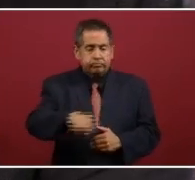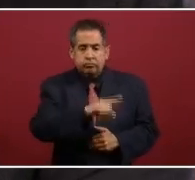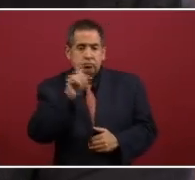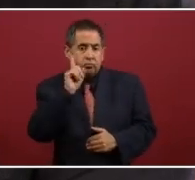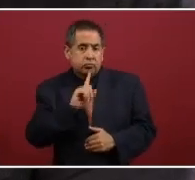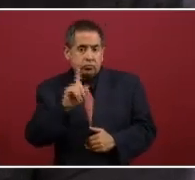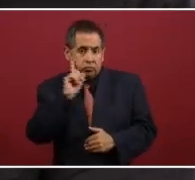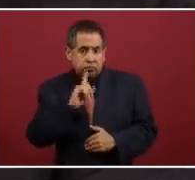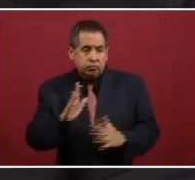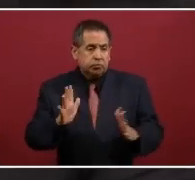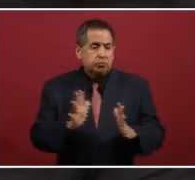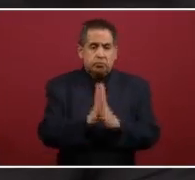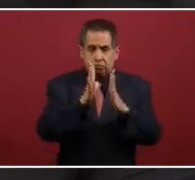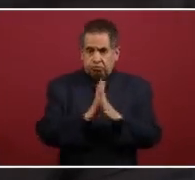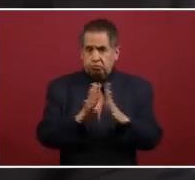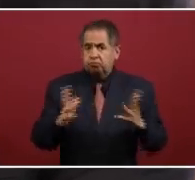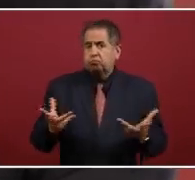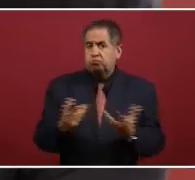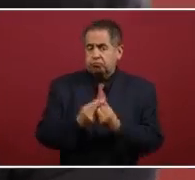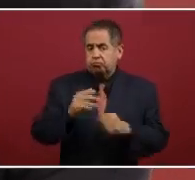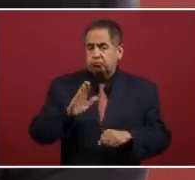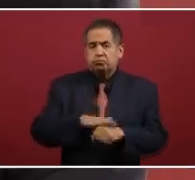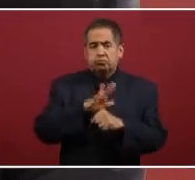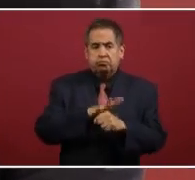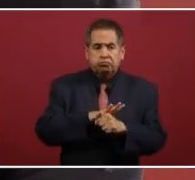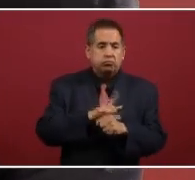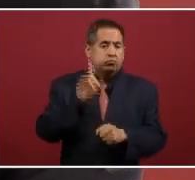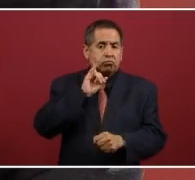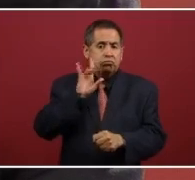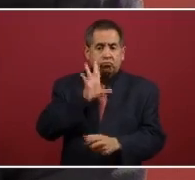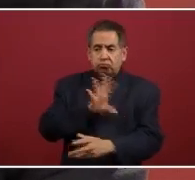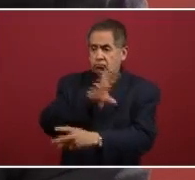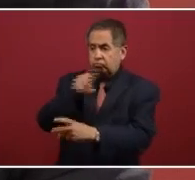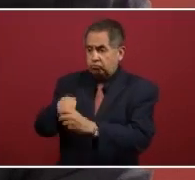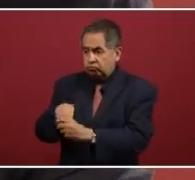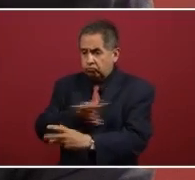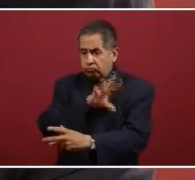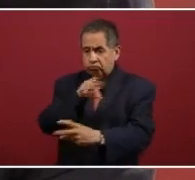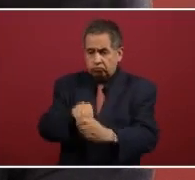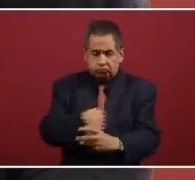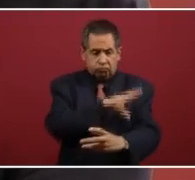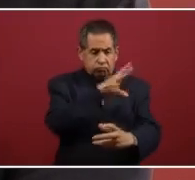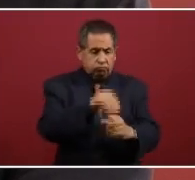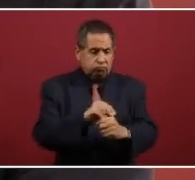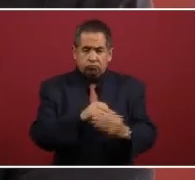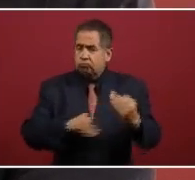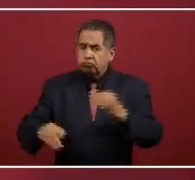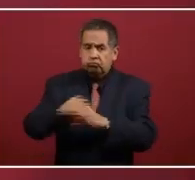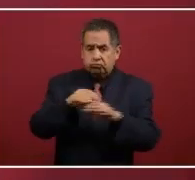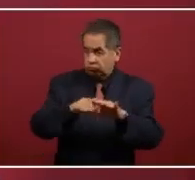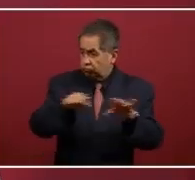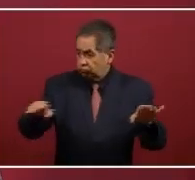mujeres en todos los campos de la vida pública.